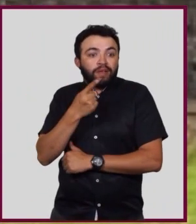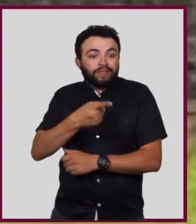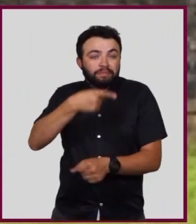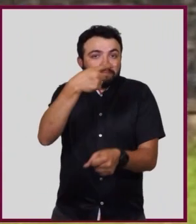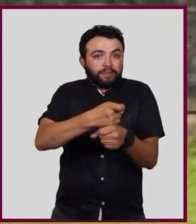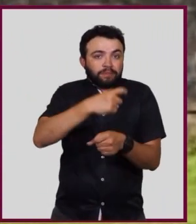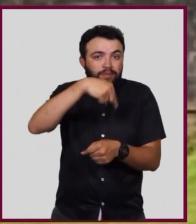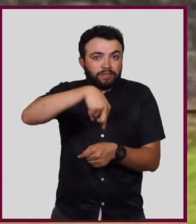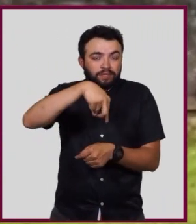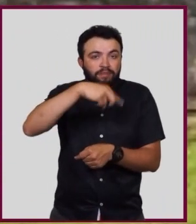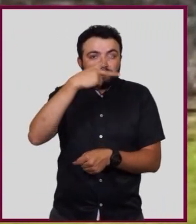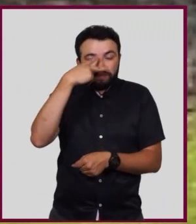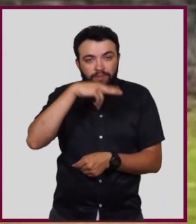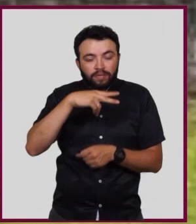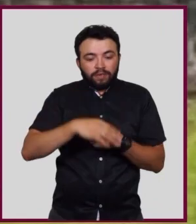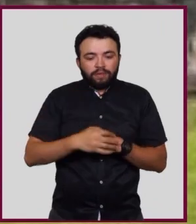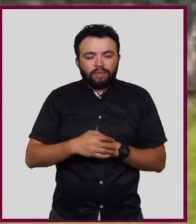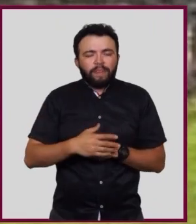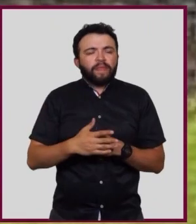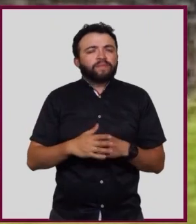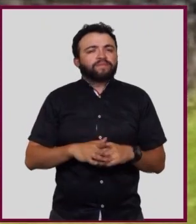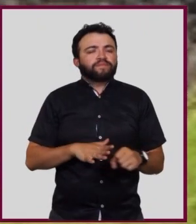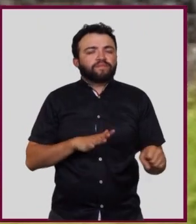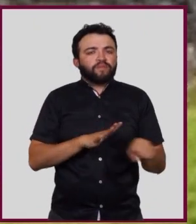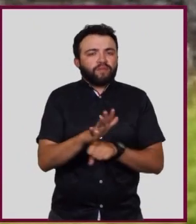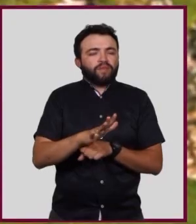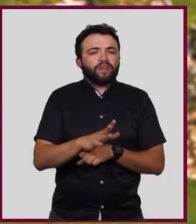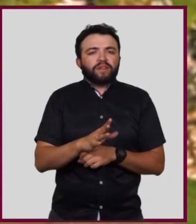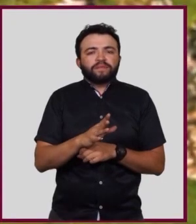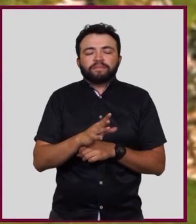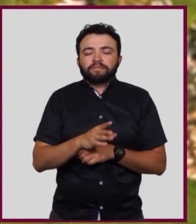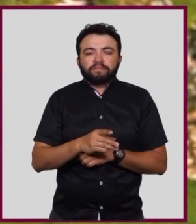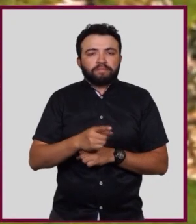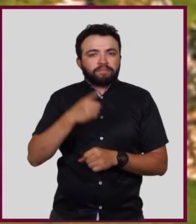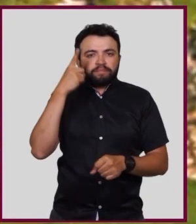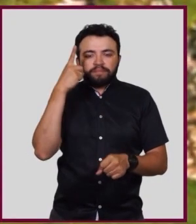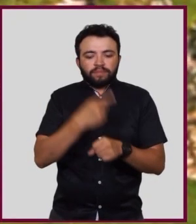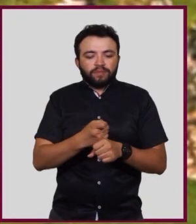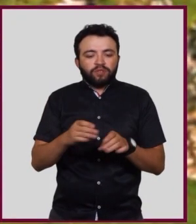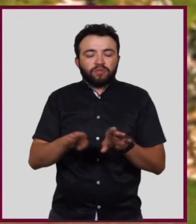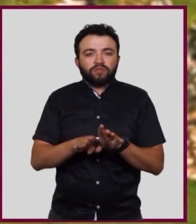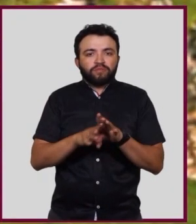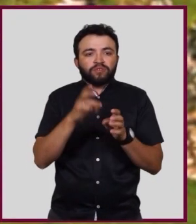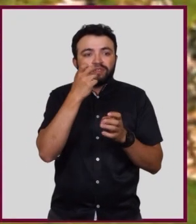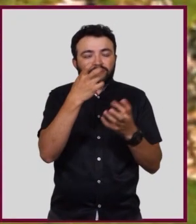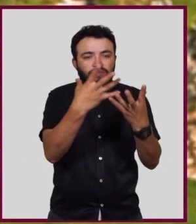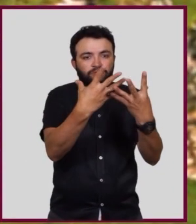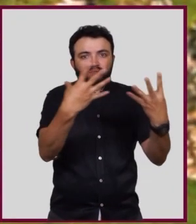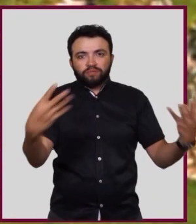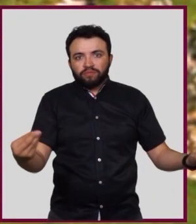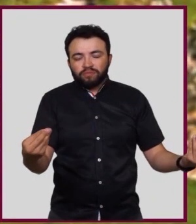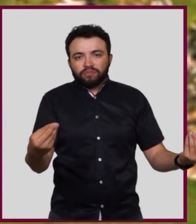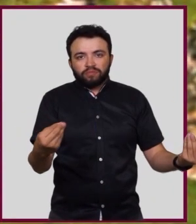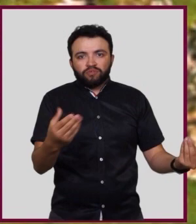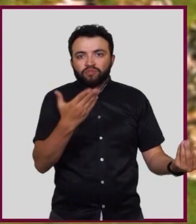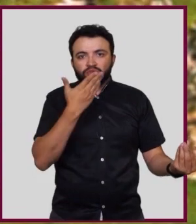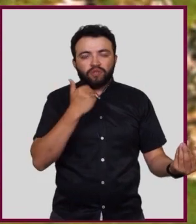¿Y cuáles serían la principal razón por la que esta civilización olmeca se extinguió? Yo creo que son muchos